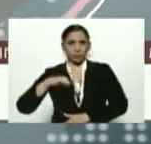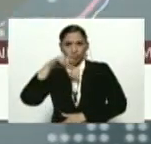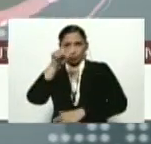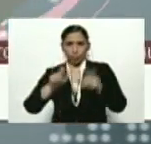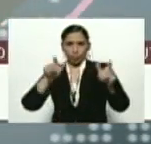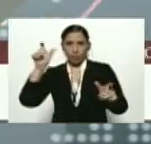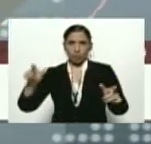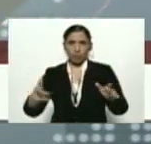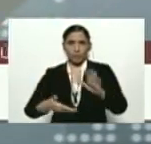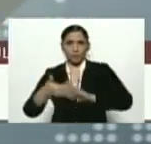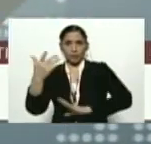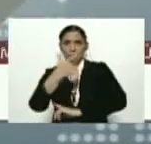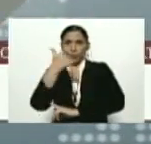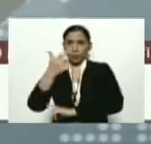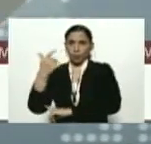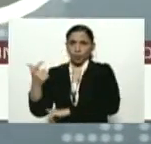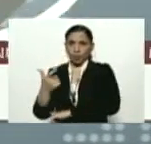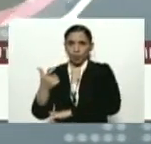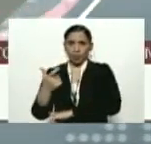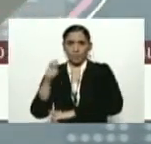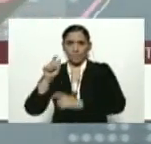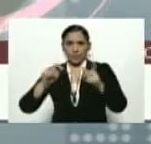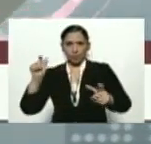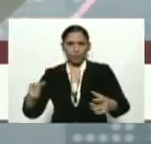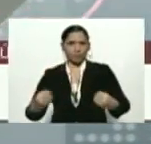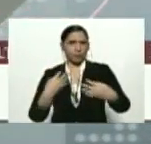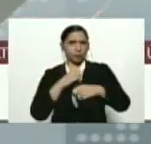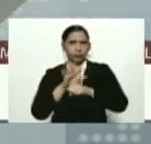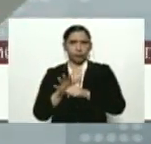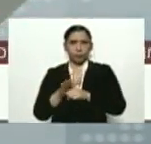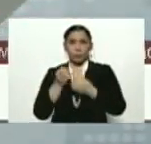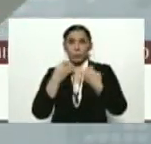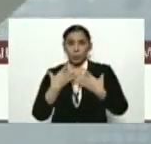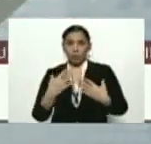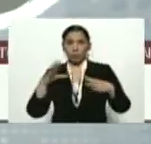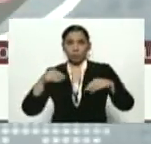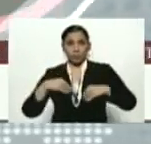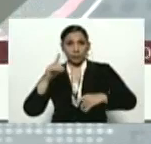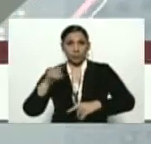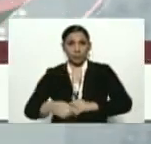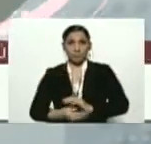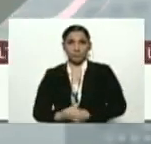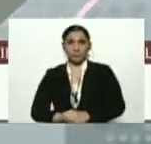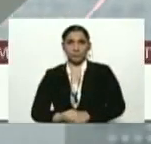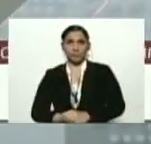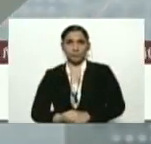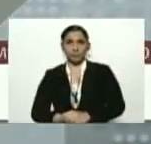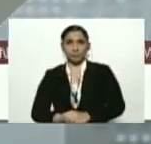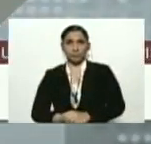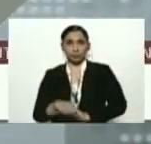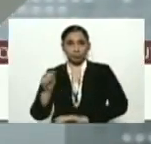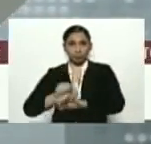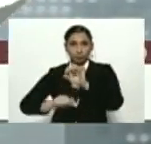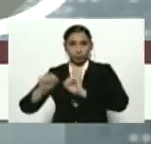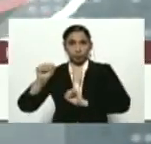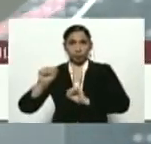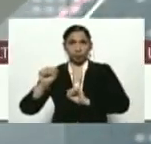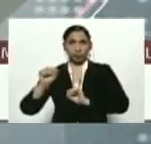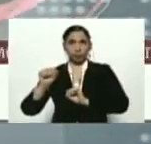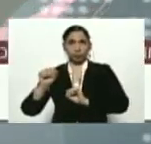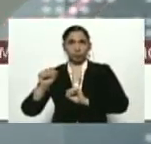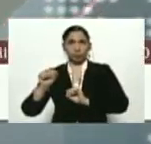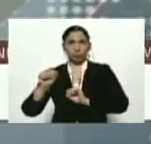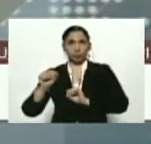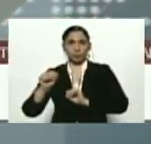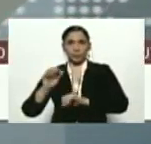ir a la búsqueda de las casas, de los casos, y bueno, tomarlos un estadio temprano para evitar que se